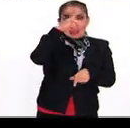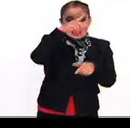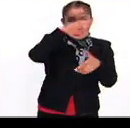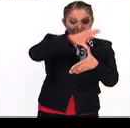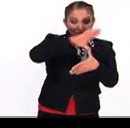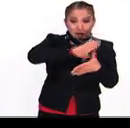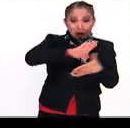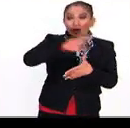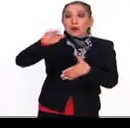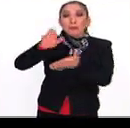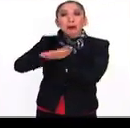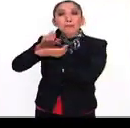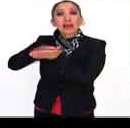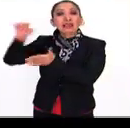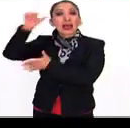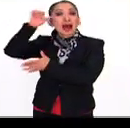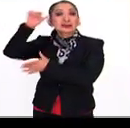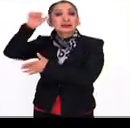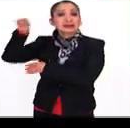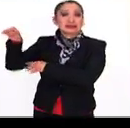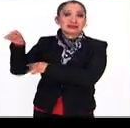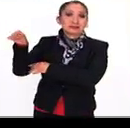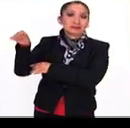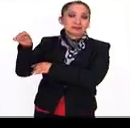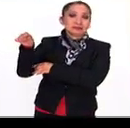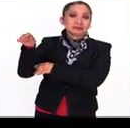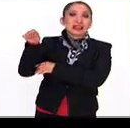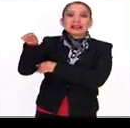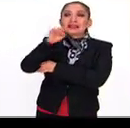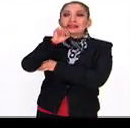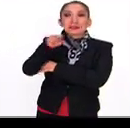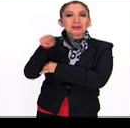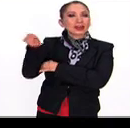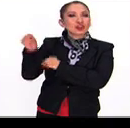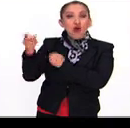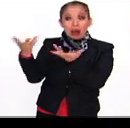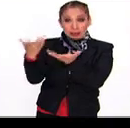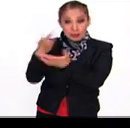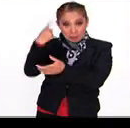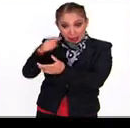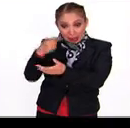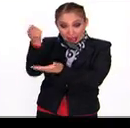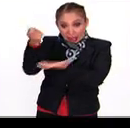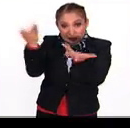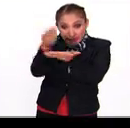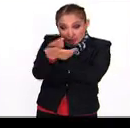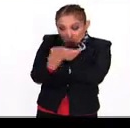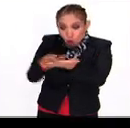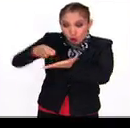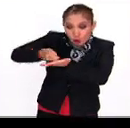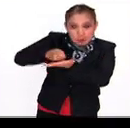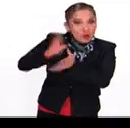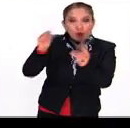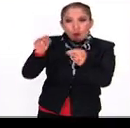son papeles generalmente asiáticos que además no se hacen para las artes gráficas, sino